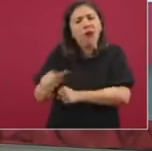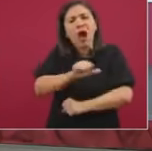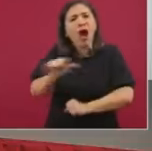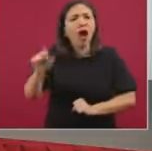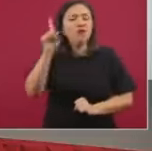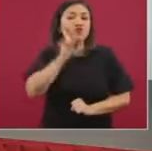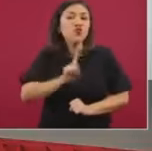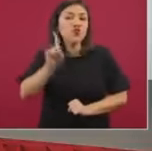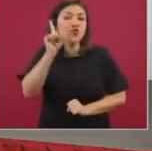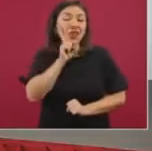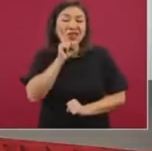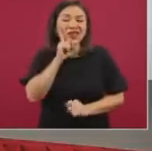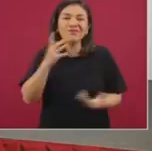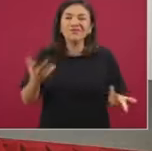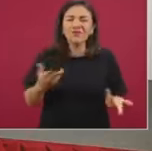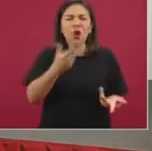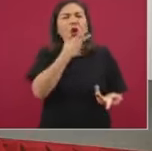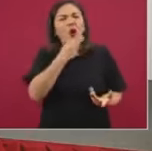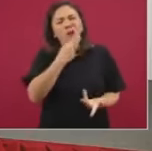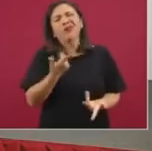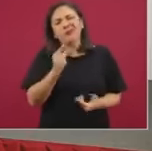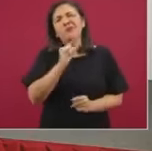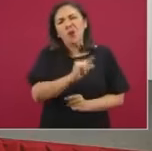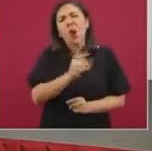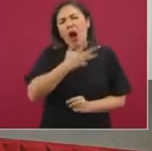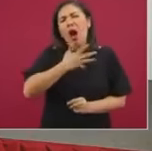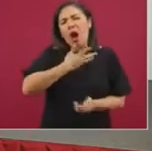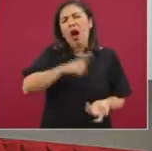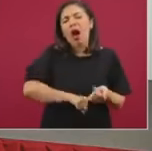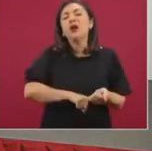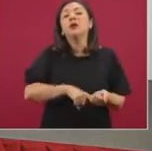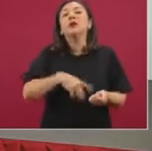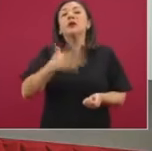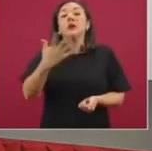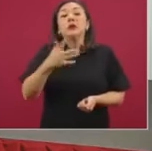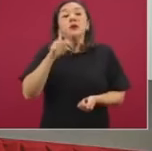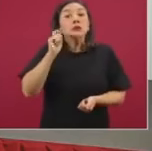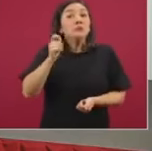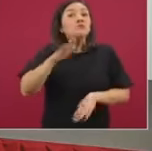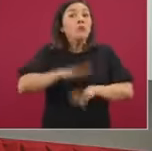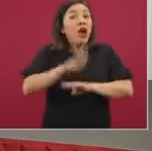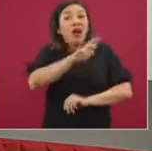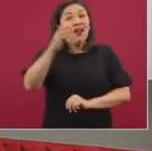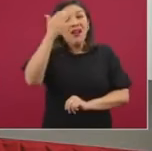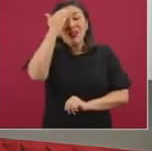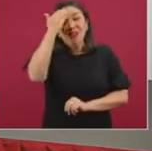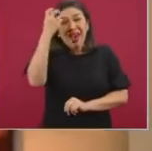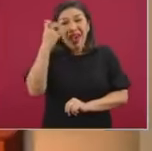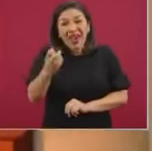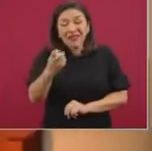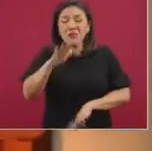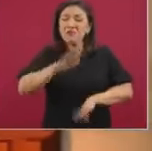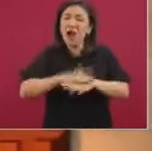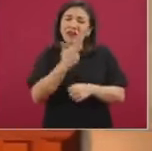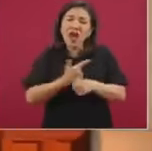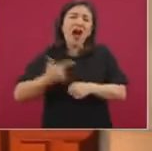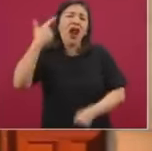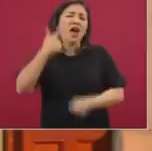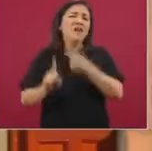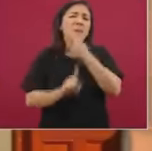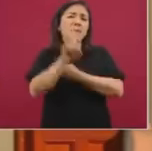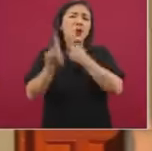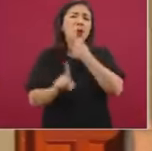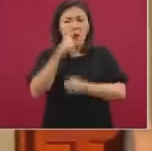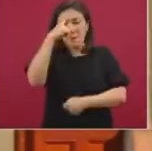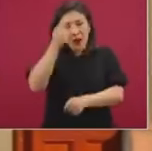las mujeres que a los hombres y que se ha reconocido como uno de los graves problemas